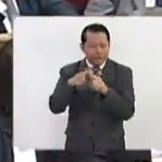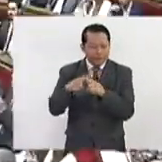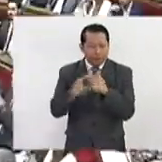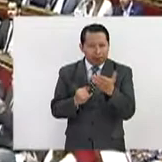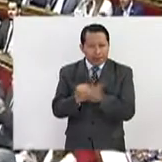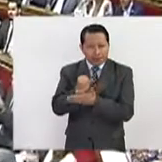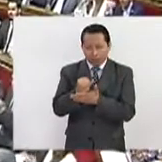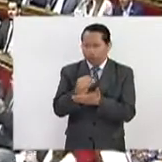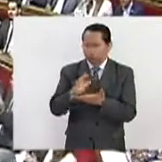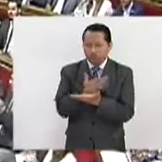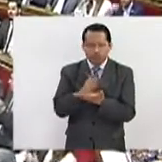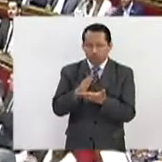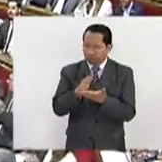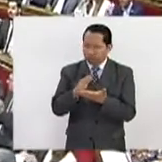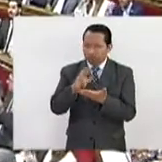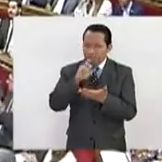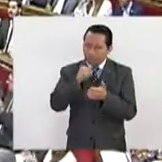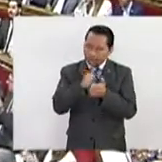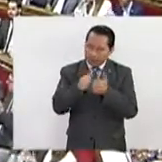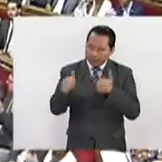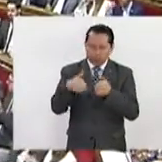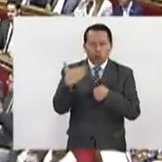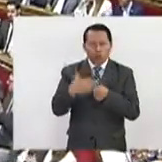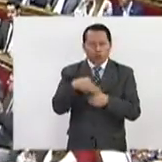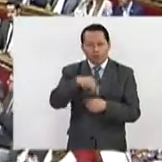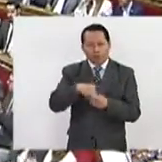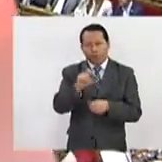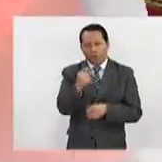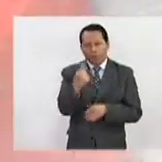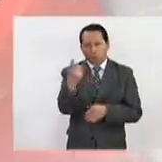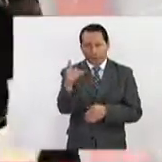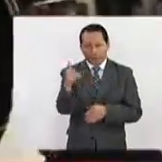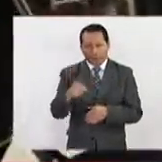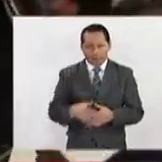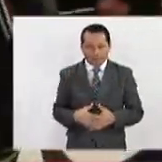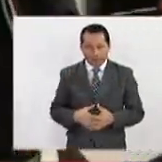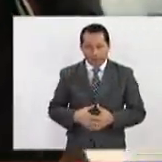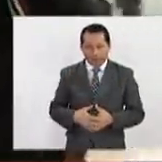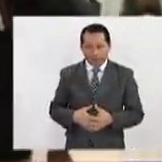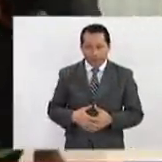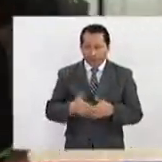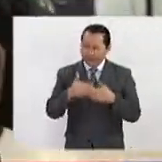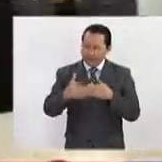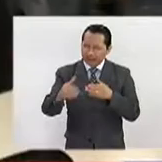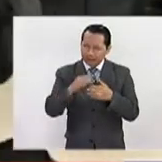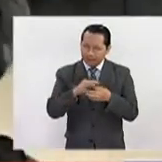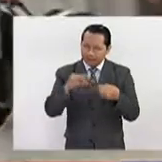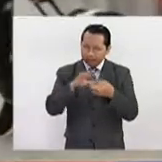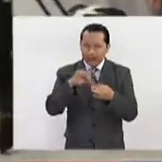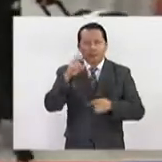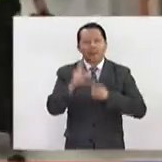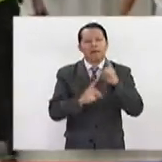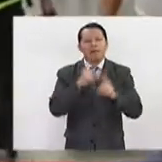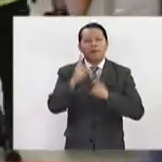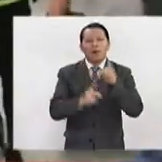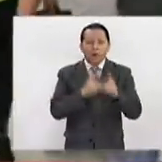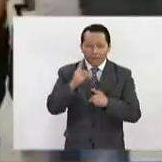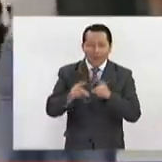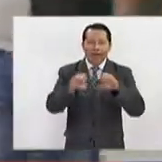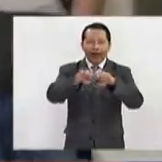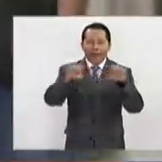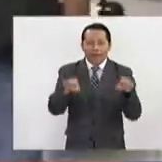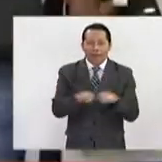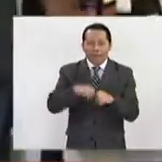por separado de cara a las elecciones del próximo 21 de diciembre. Más adelante, en los deportes, la